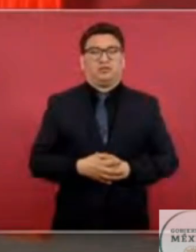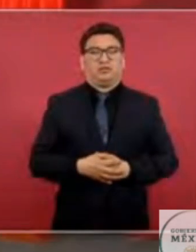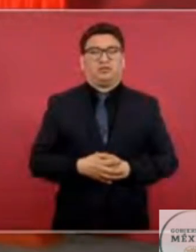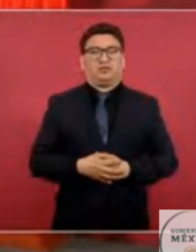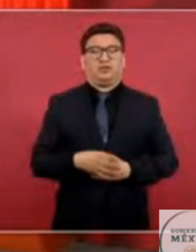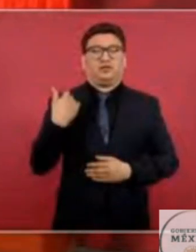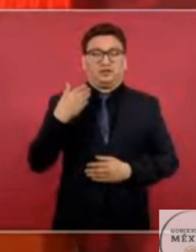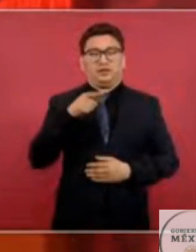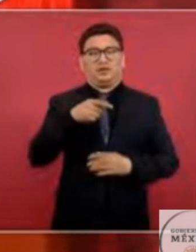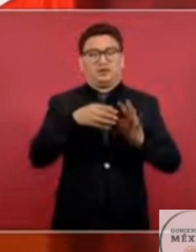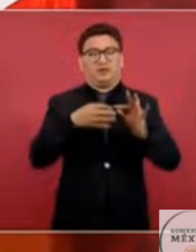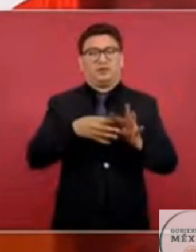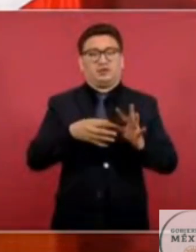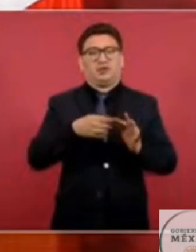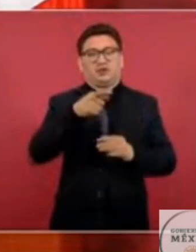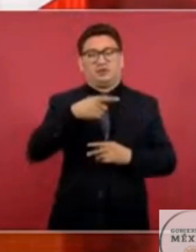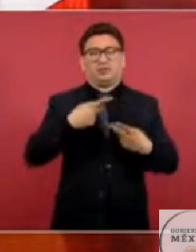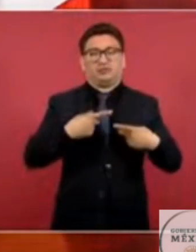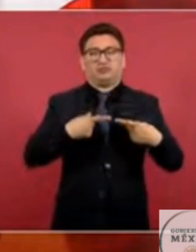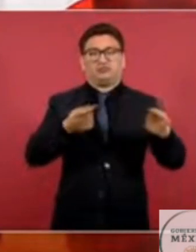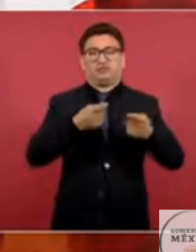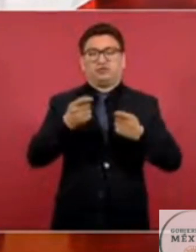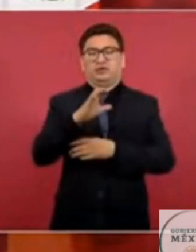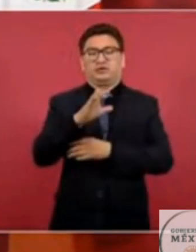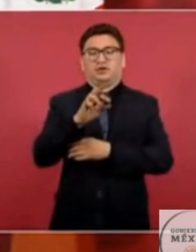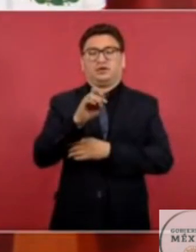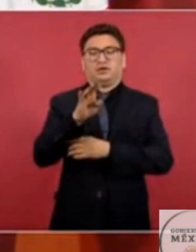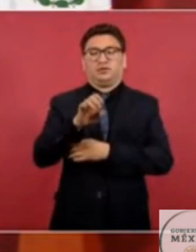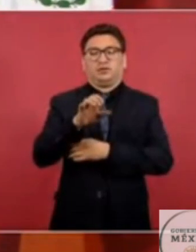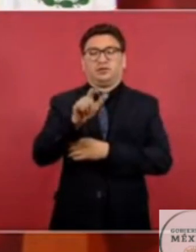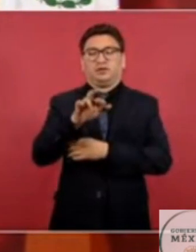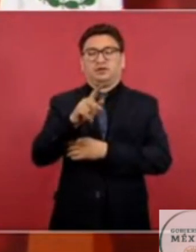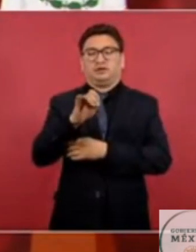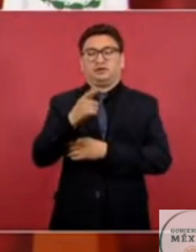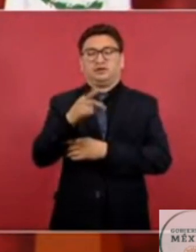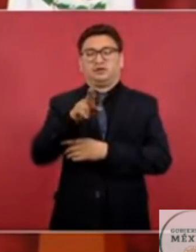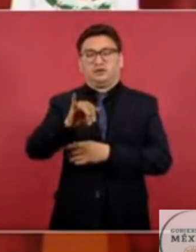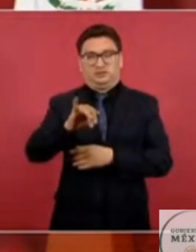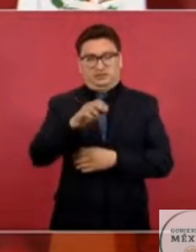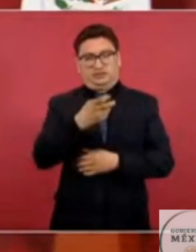el que conduce Carmen Aristegui.